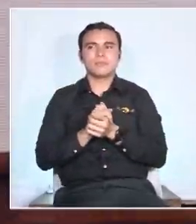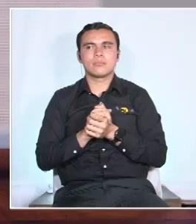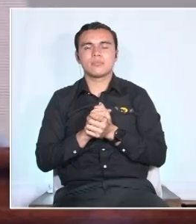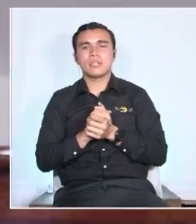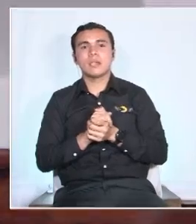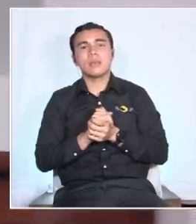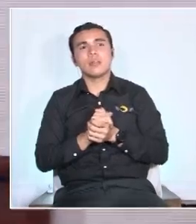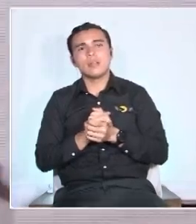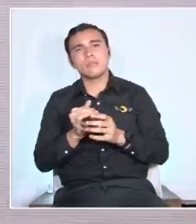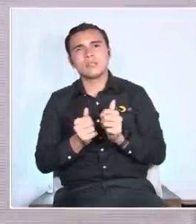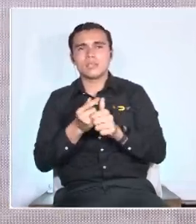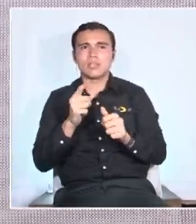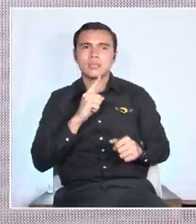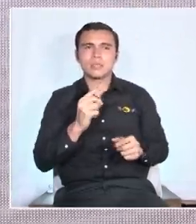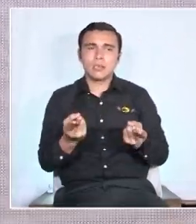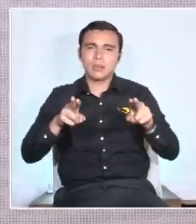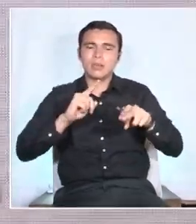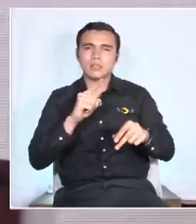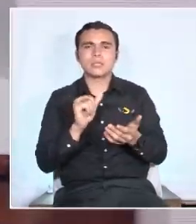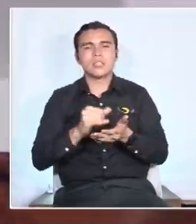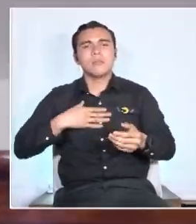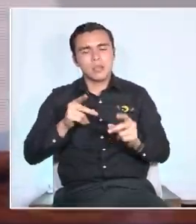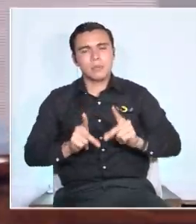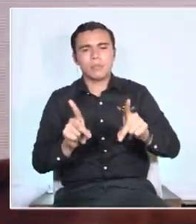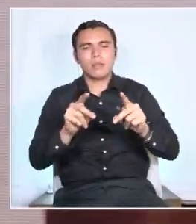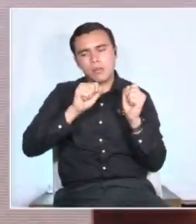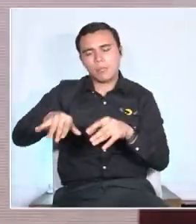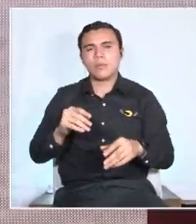Lo que pasa es que dice la Biblia: mi pueblo perece por falta de conocimiento.